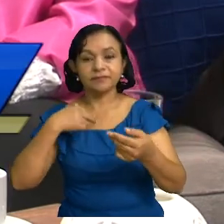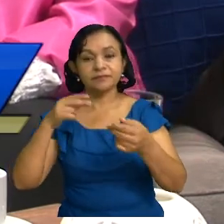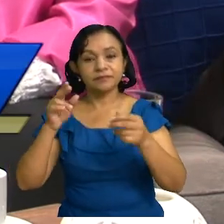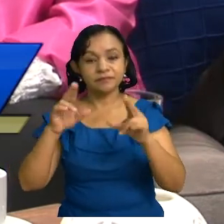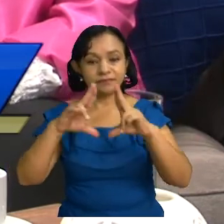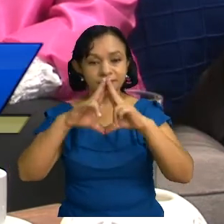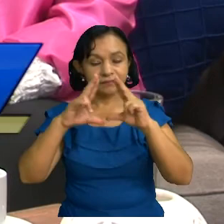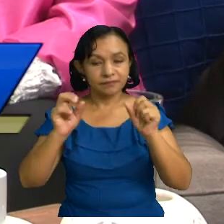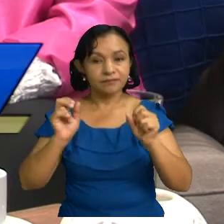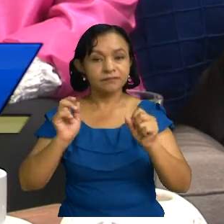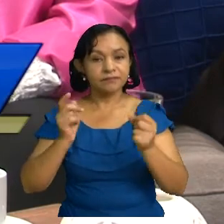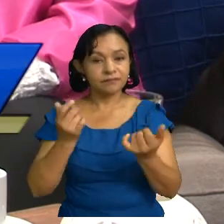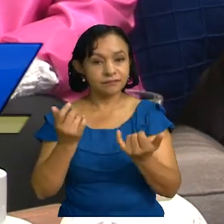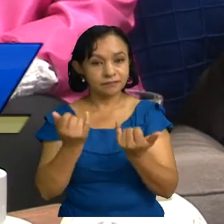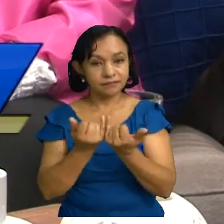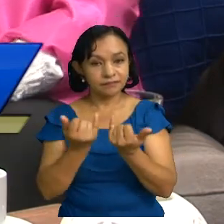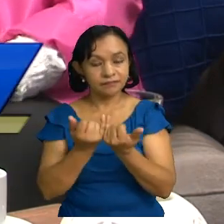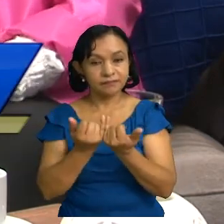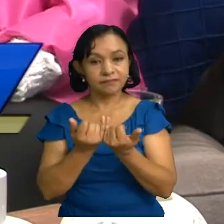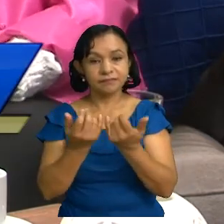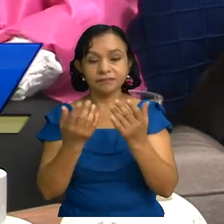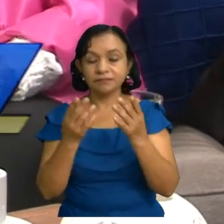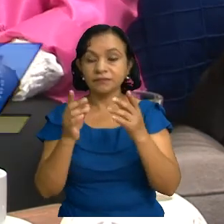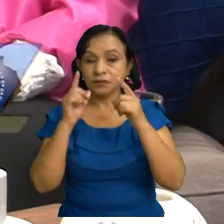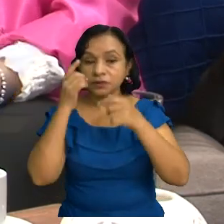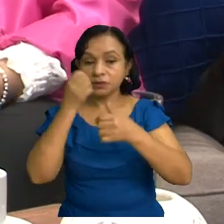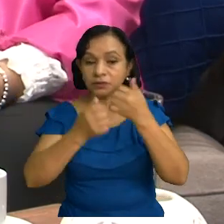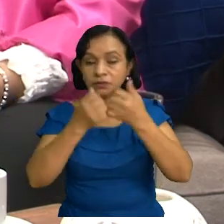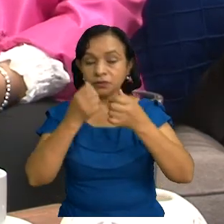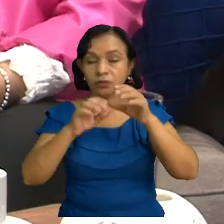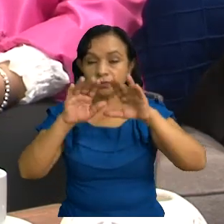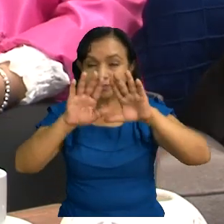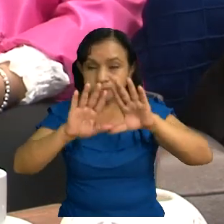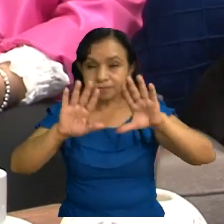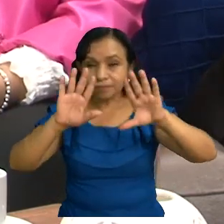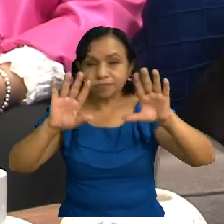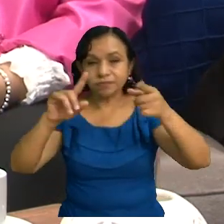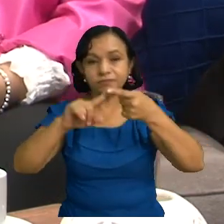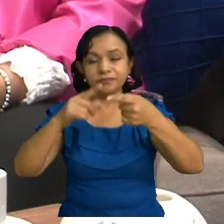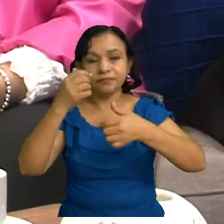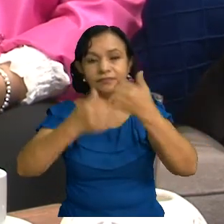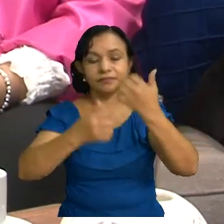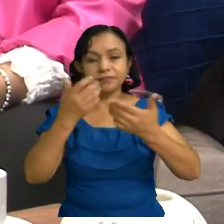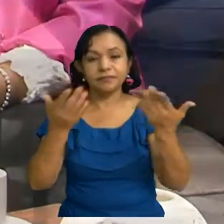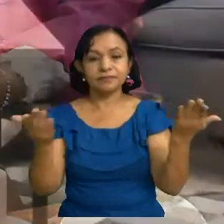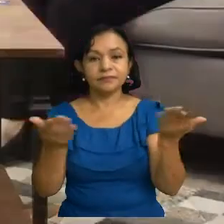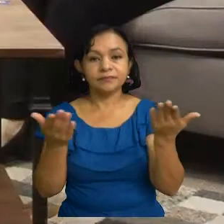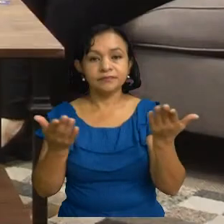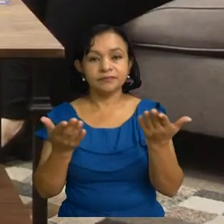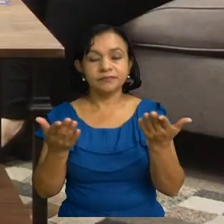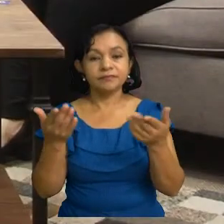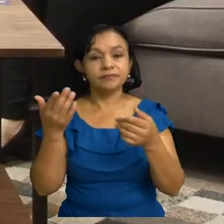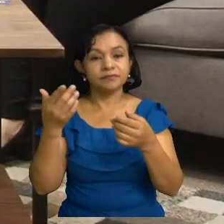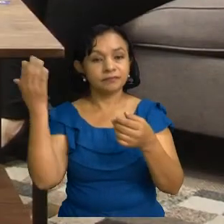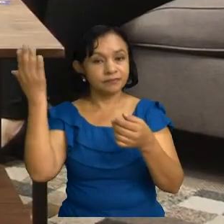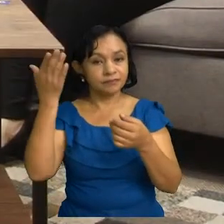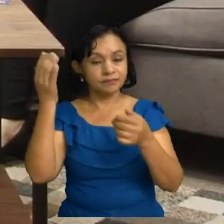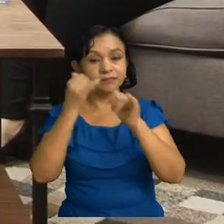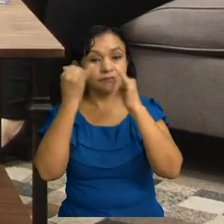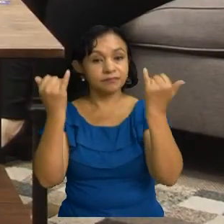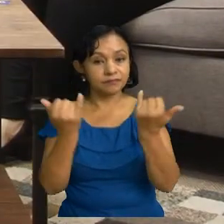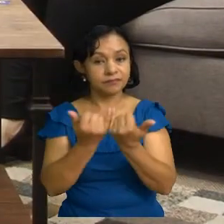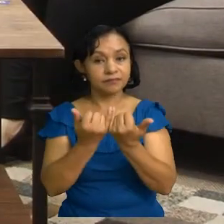en cuanto a las gases de efecto invernadero ya vamos a estar desarrollando ese ese congreso internacional virtual